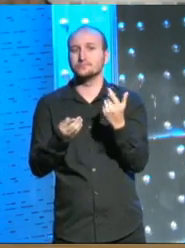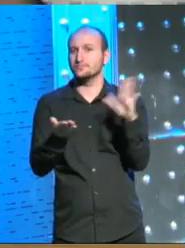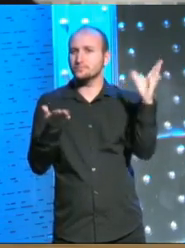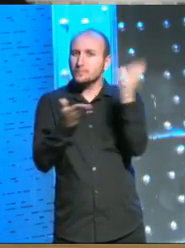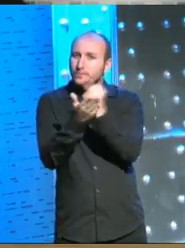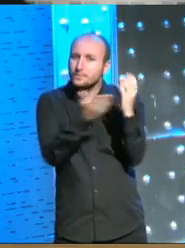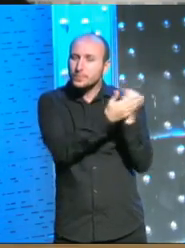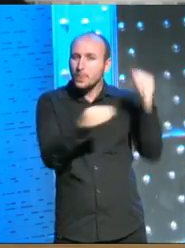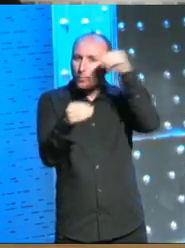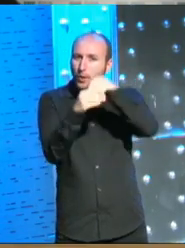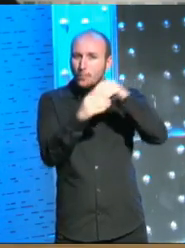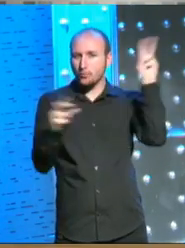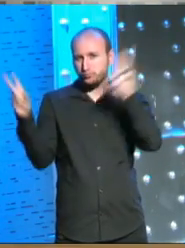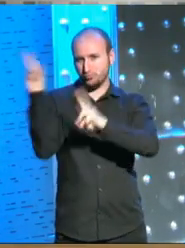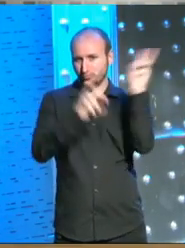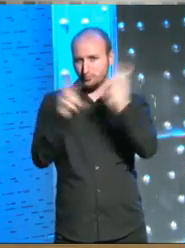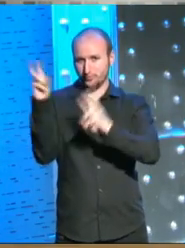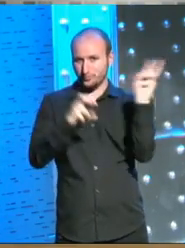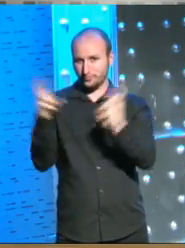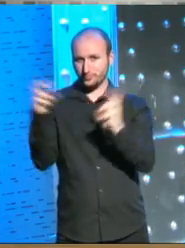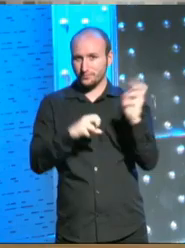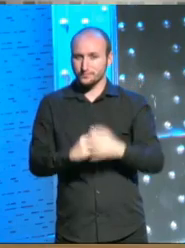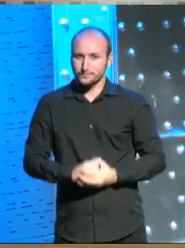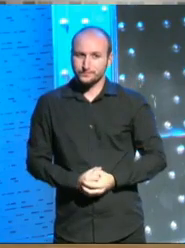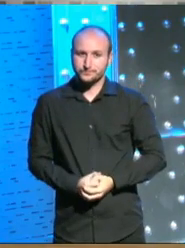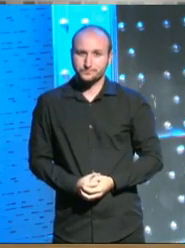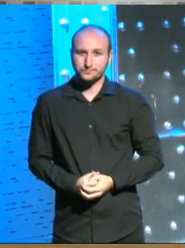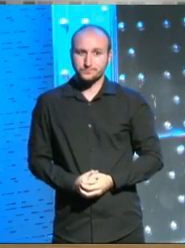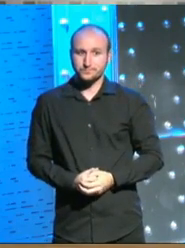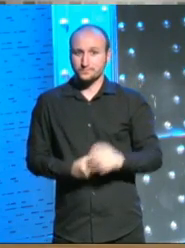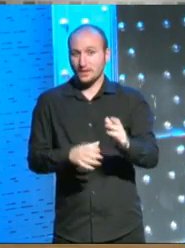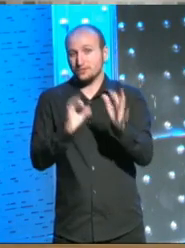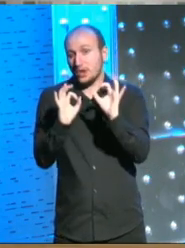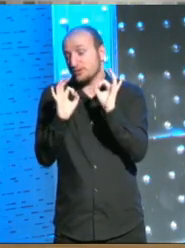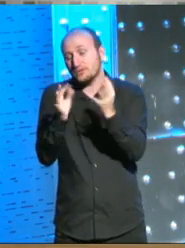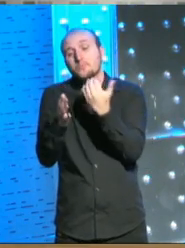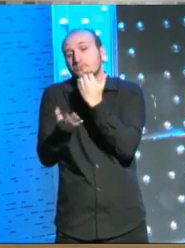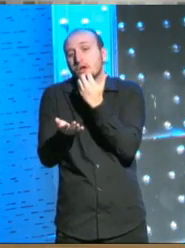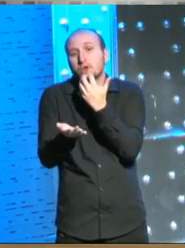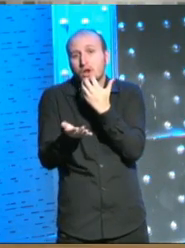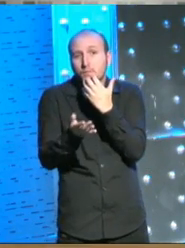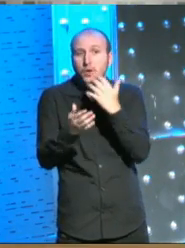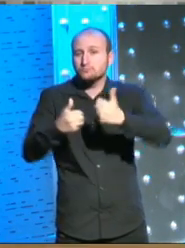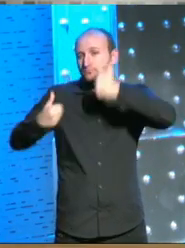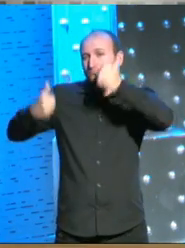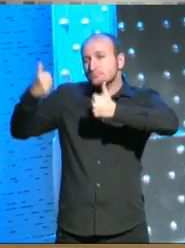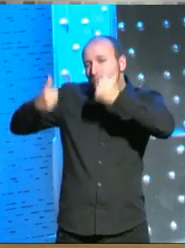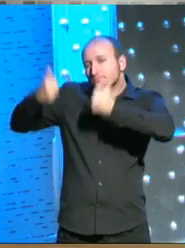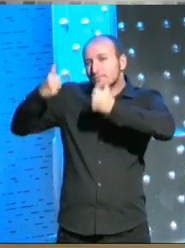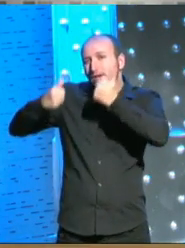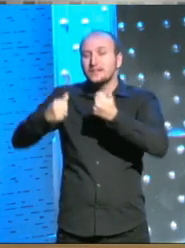romanos dentro, muchos más romanos que dentro de 3x4, ¿no? Por tanto, eso es una batalla comercial que, por cierto, tiene un